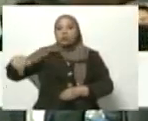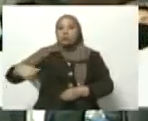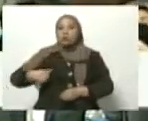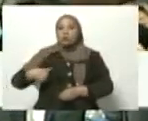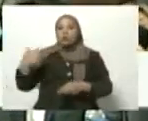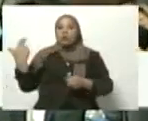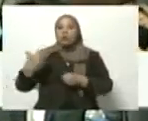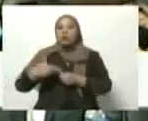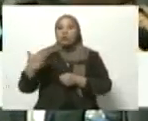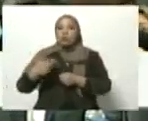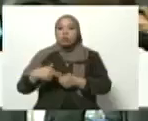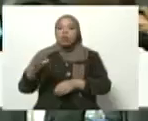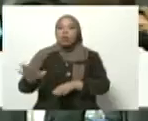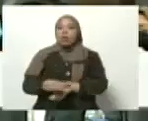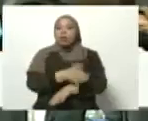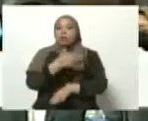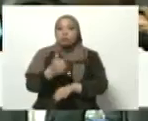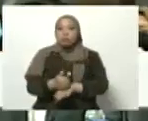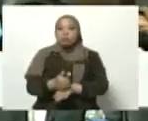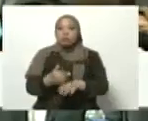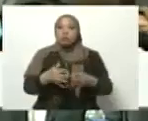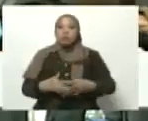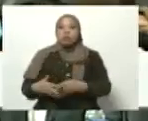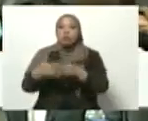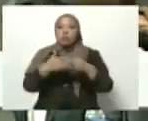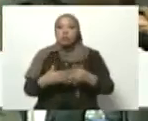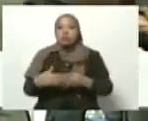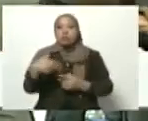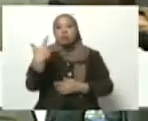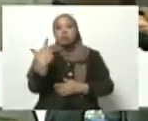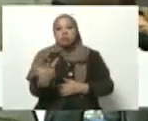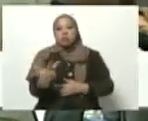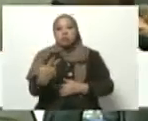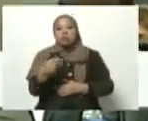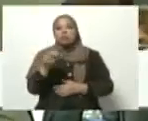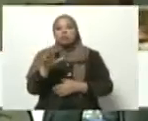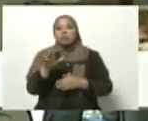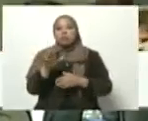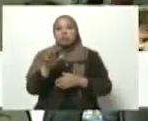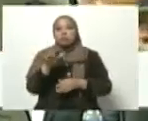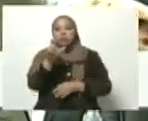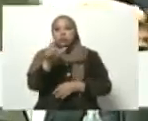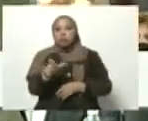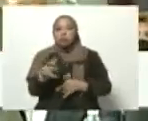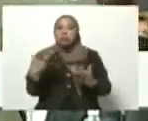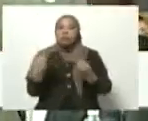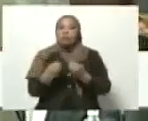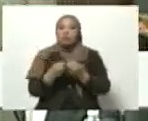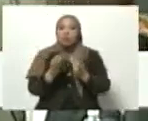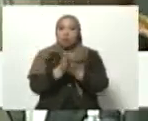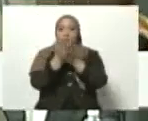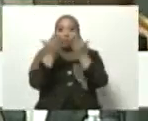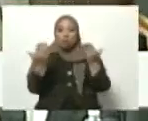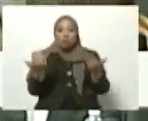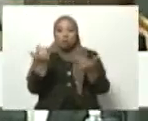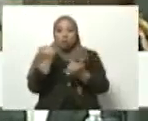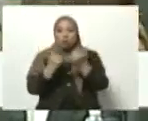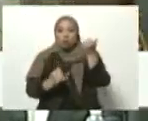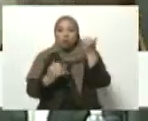petróleo, fundamentada en el análisis de tres documentos: el libro de